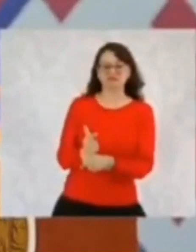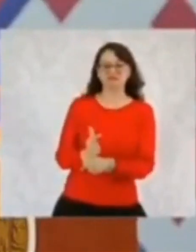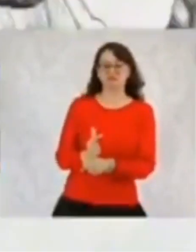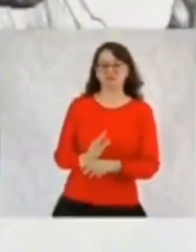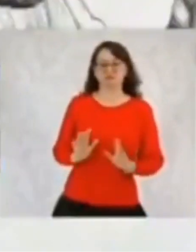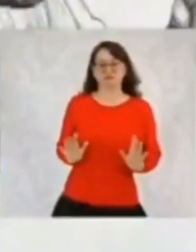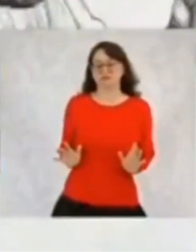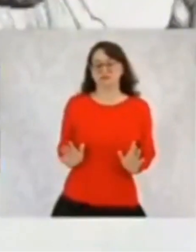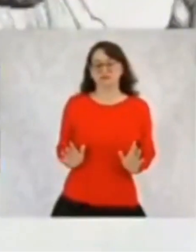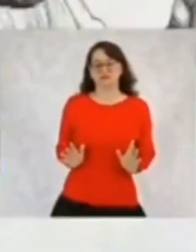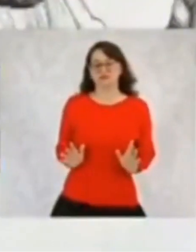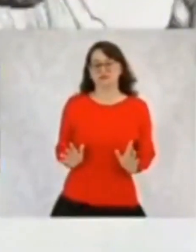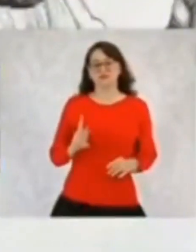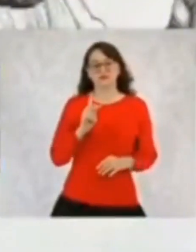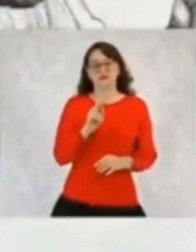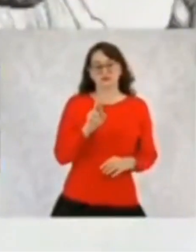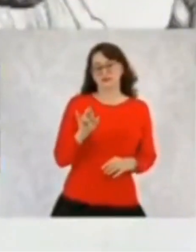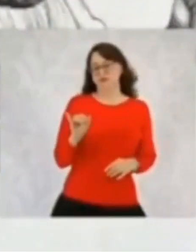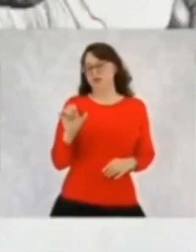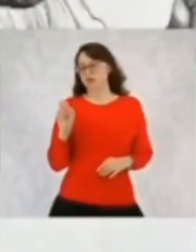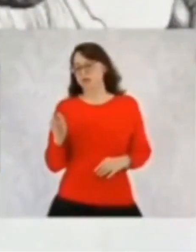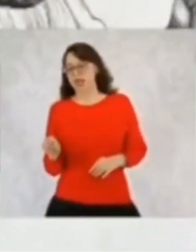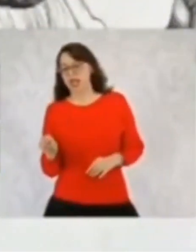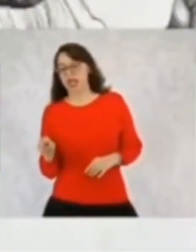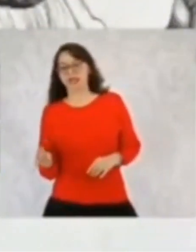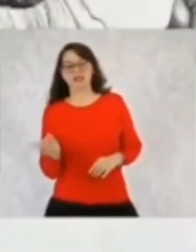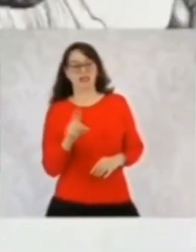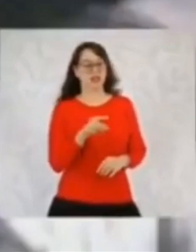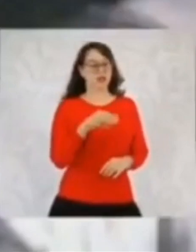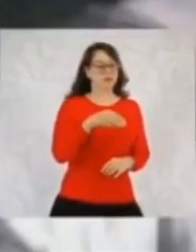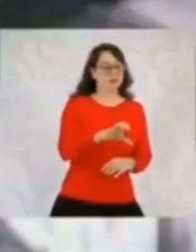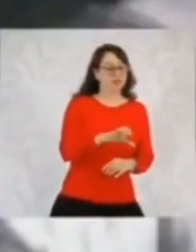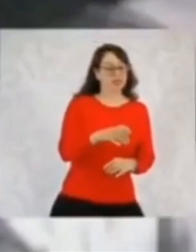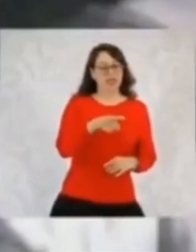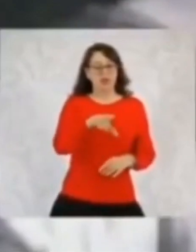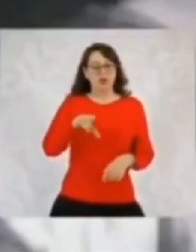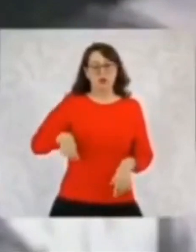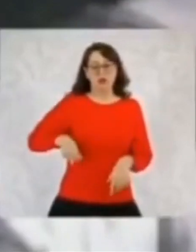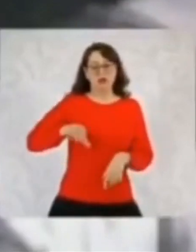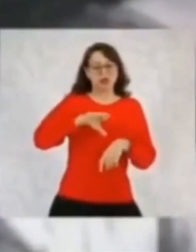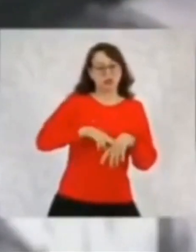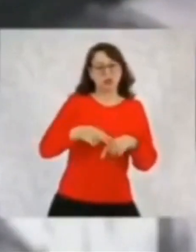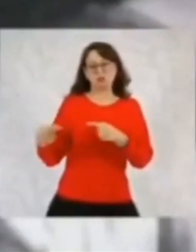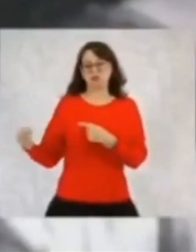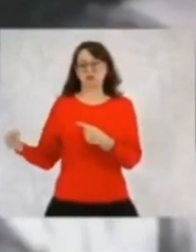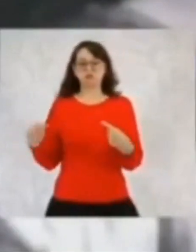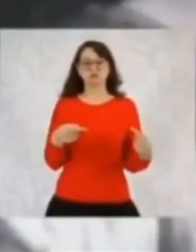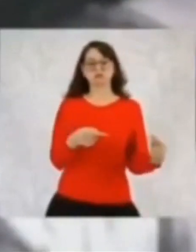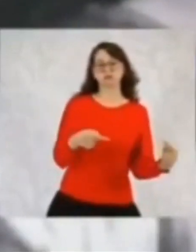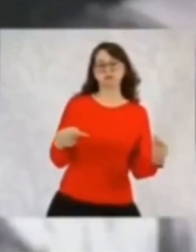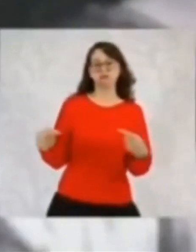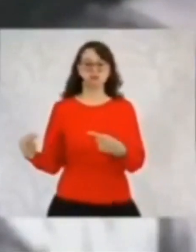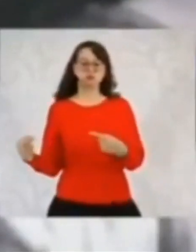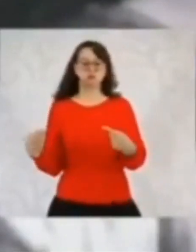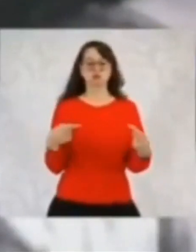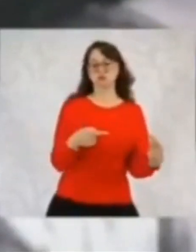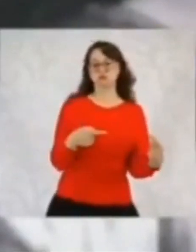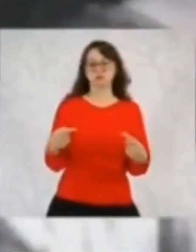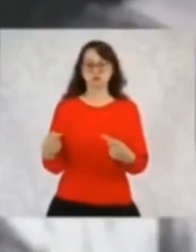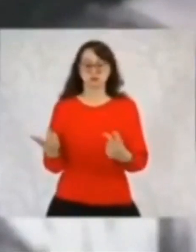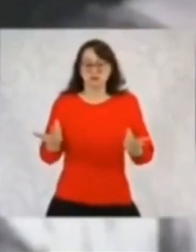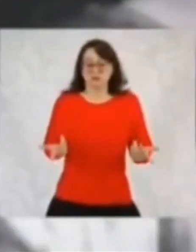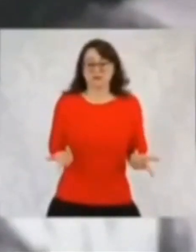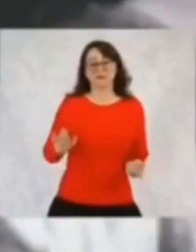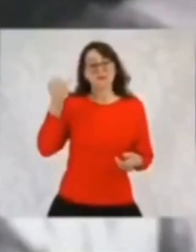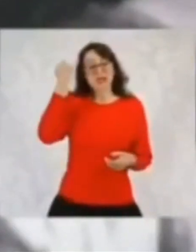entre el PRIAN y el gobernador. Tan es así que ni siquiera han podido nombrar